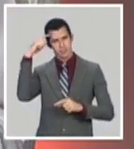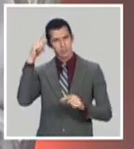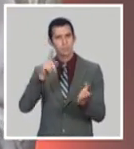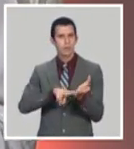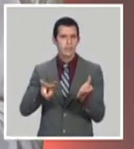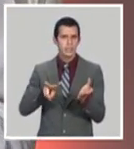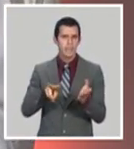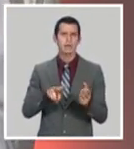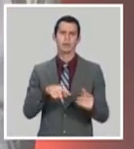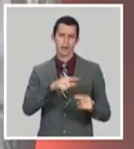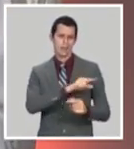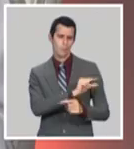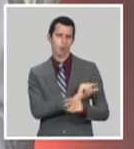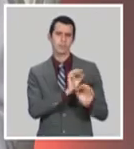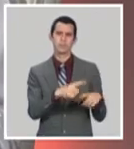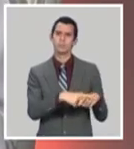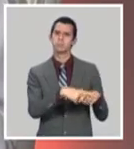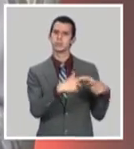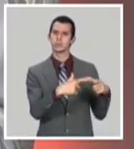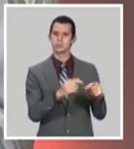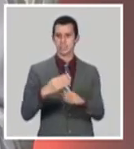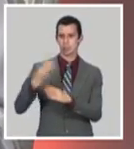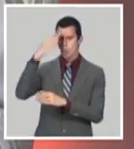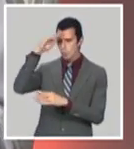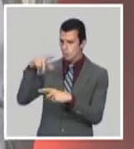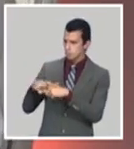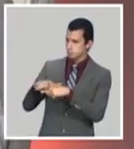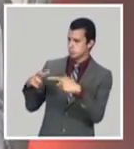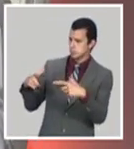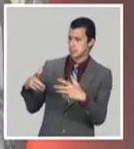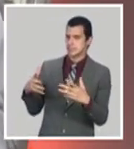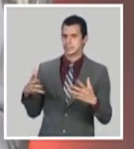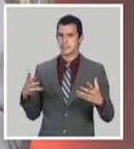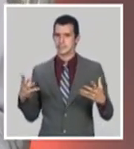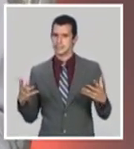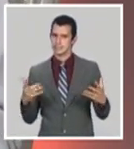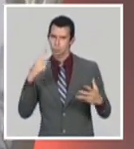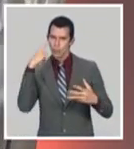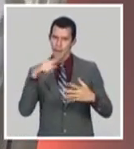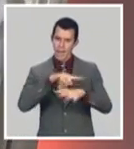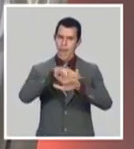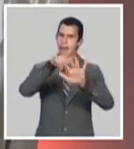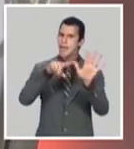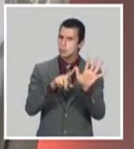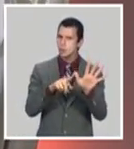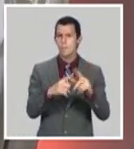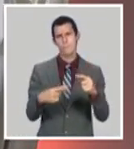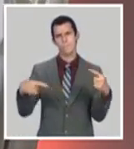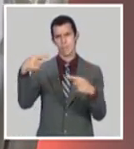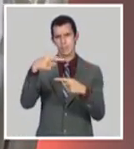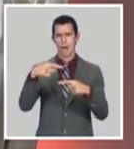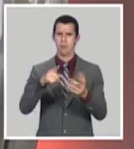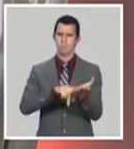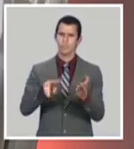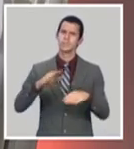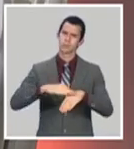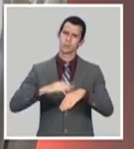Cuba. Reitero, estas son las que tienen la incidencia más alta, pero en todas hay un compromiso en